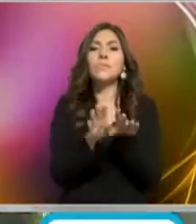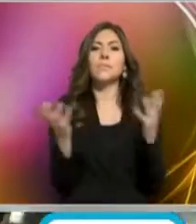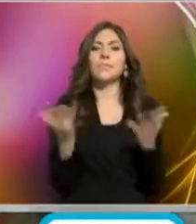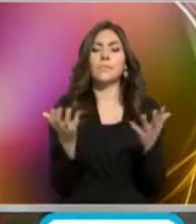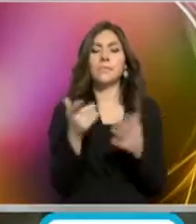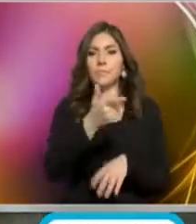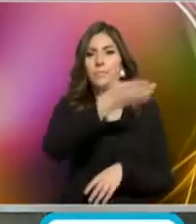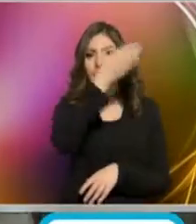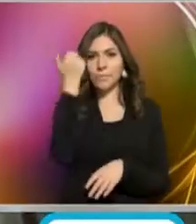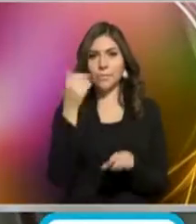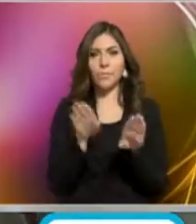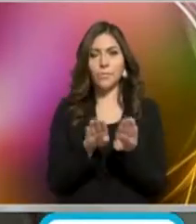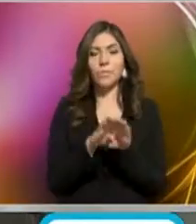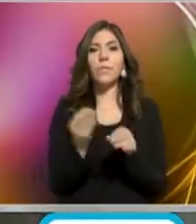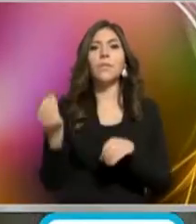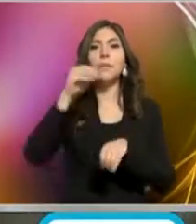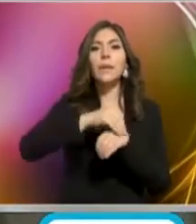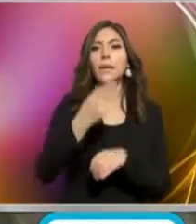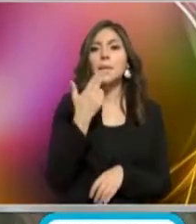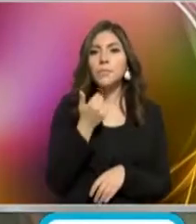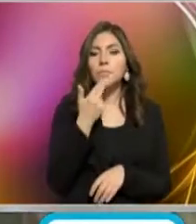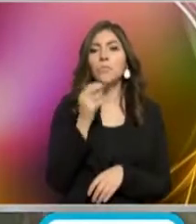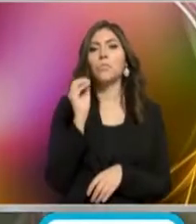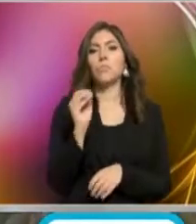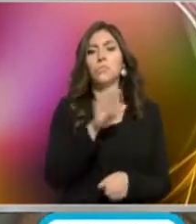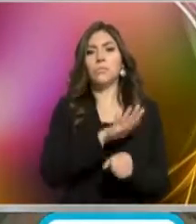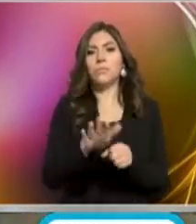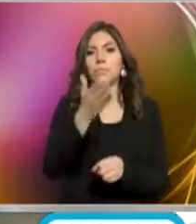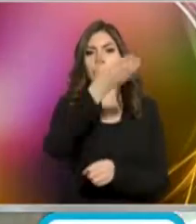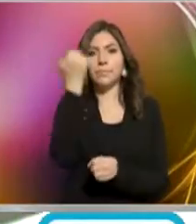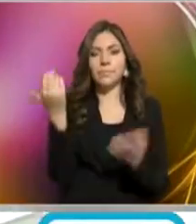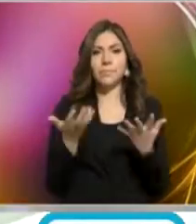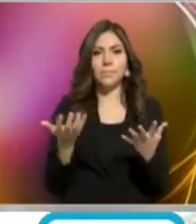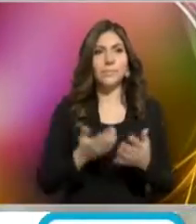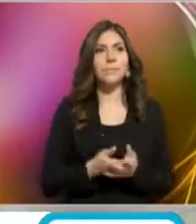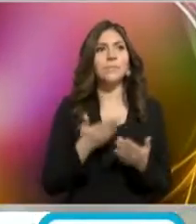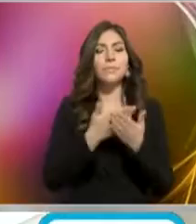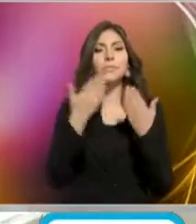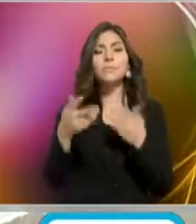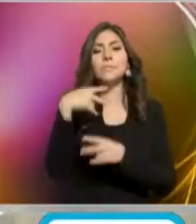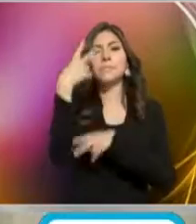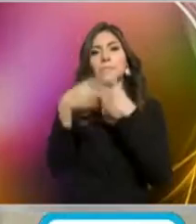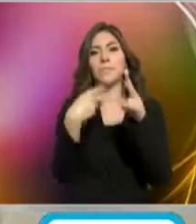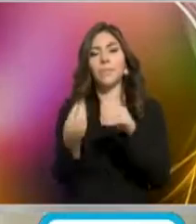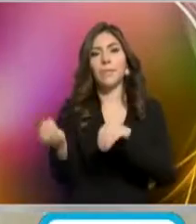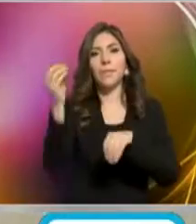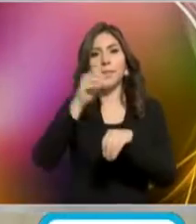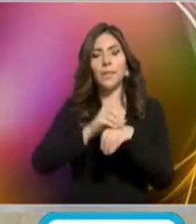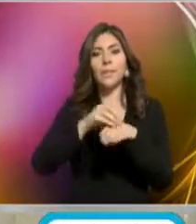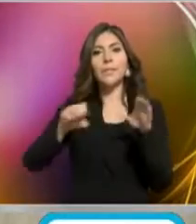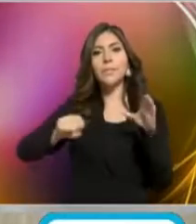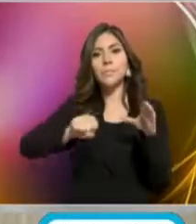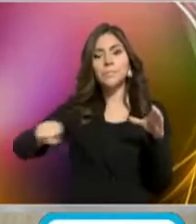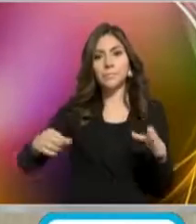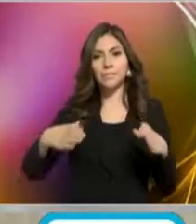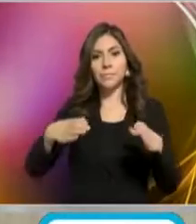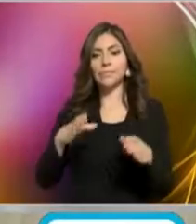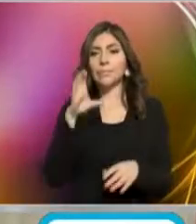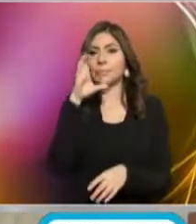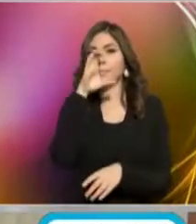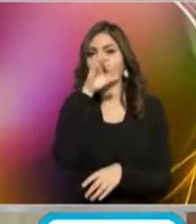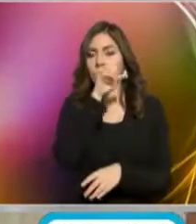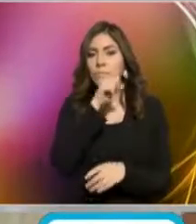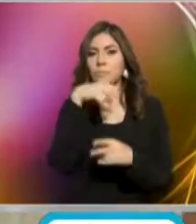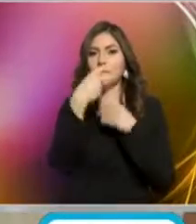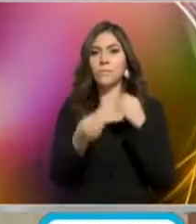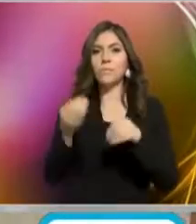vamos a a- caramelizar una cebolla, le pones azúcar. Hoy le va a tocar ¿o qué? le va a tocar a Quique. A ver. Darle ahí, vamos a ponerlo, ya sea en el sartén bien caliente. Sí, Vamos a